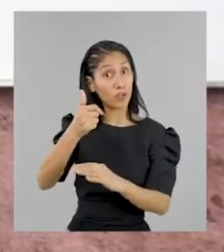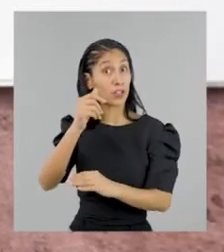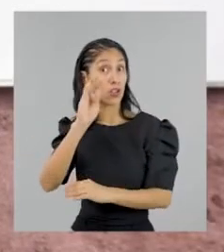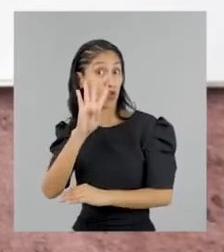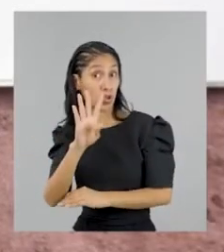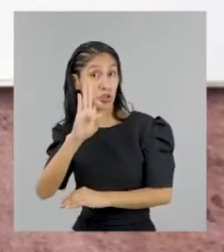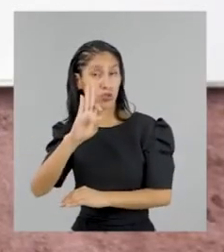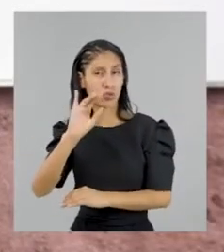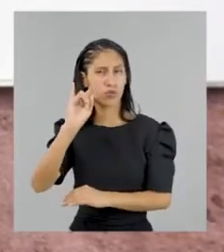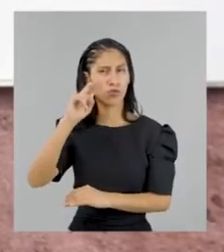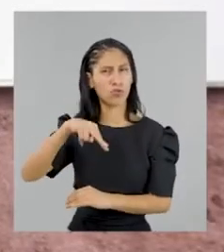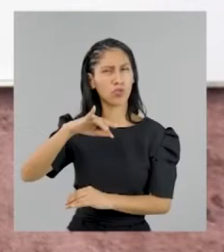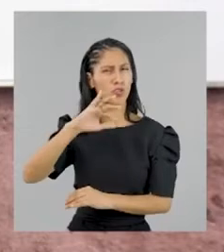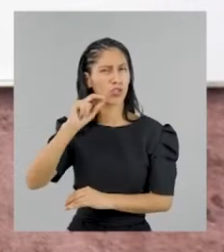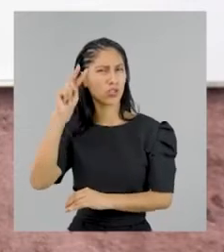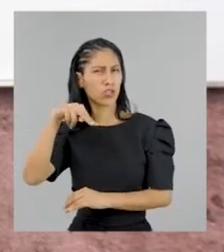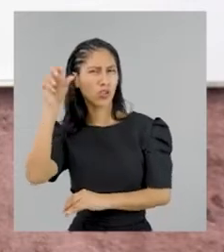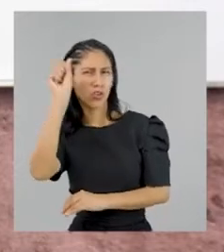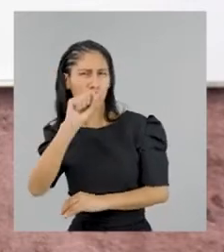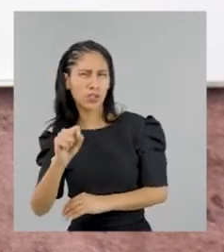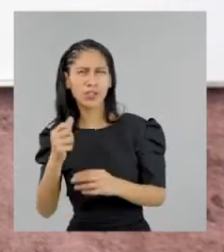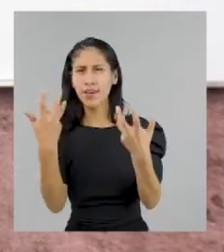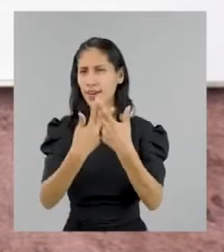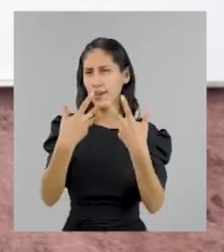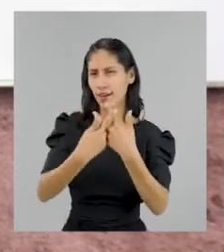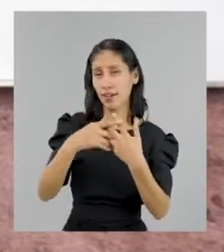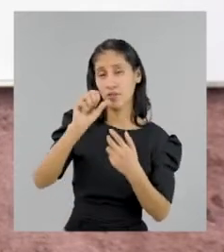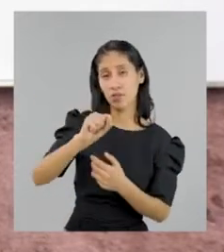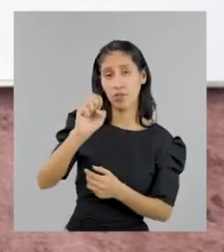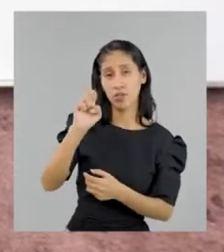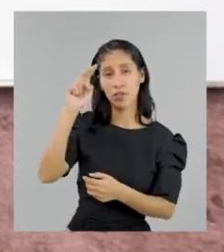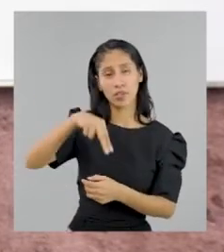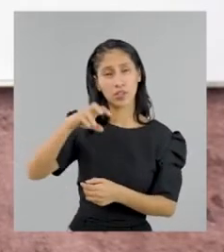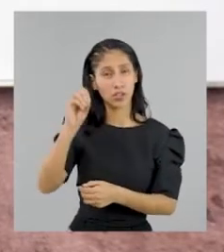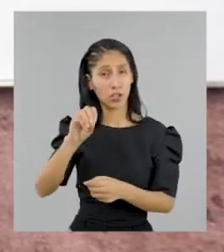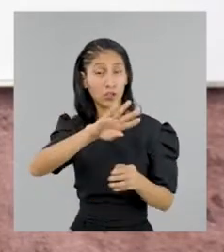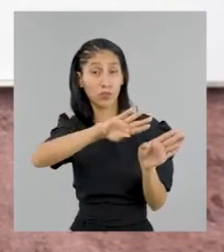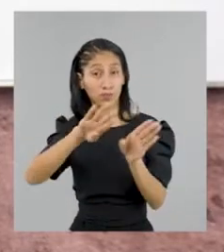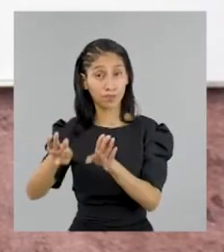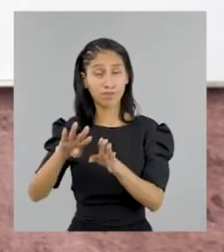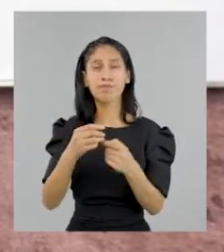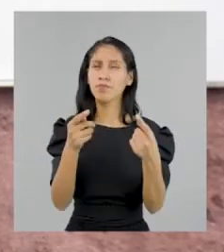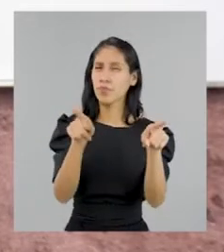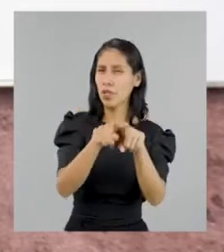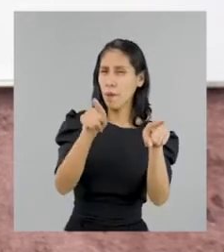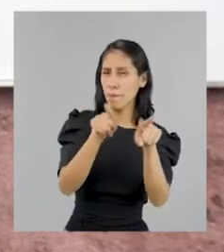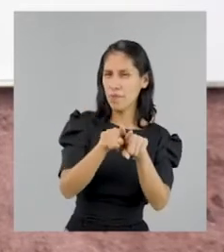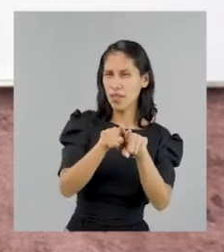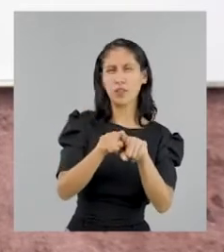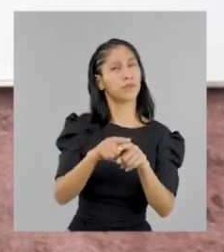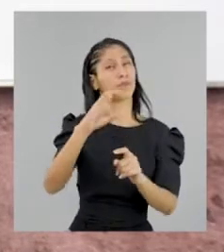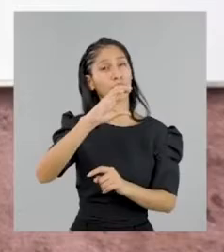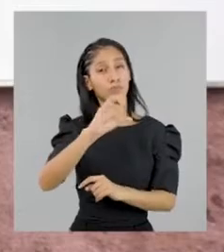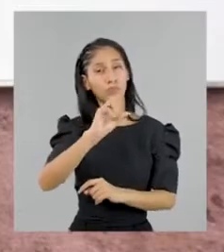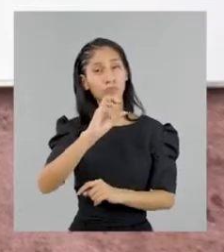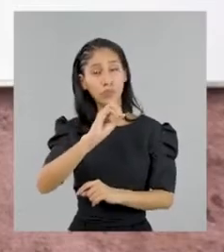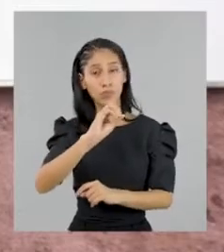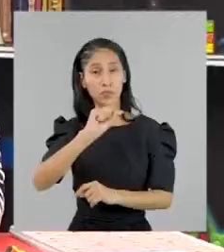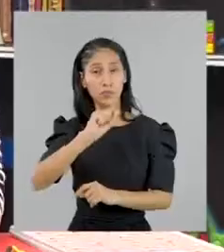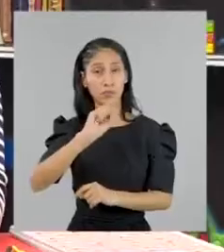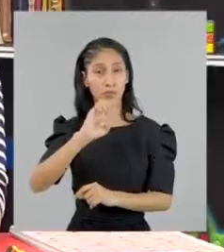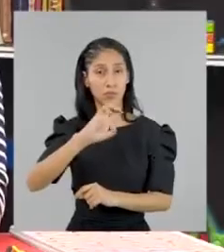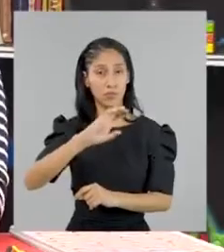4 funciones se definen teniendo en cuenta el seno y coseno, tangente, cotangente, secante y